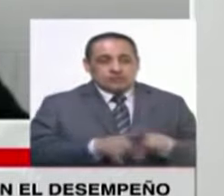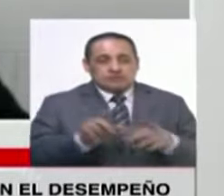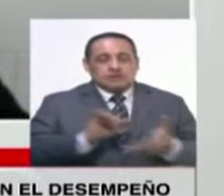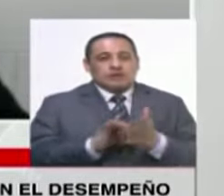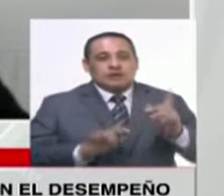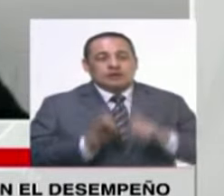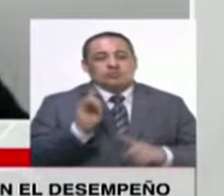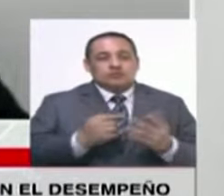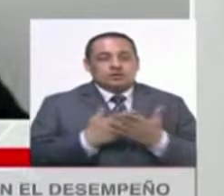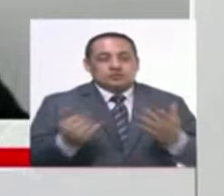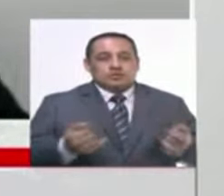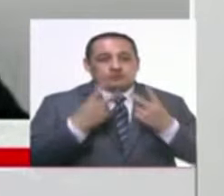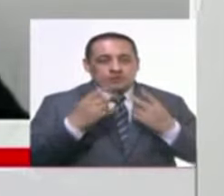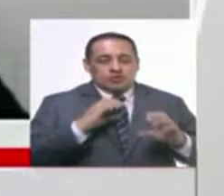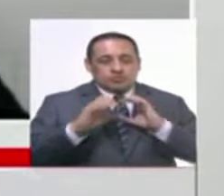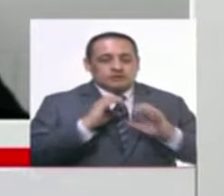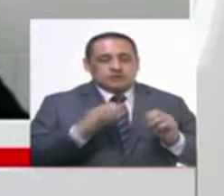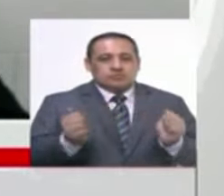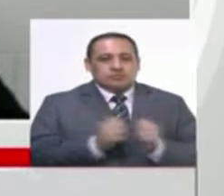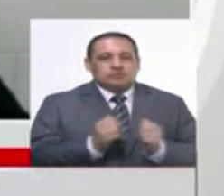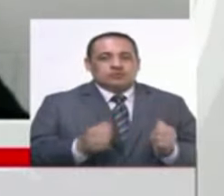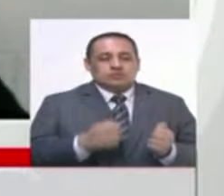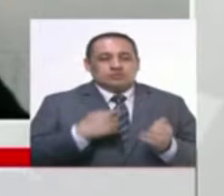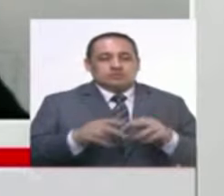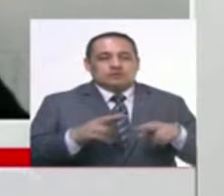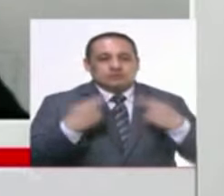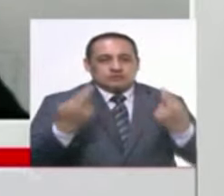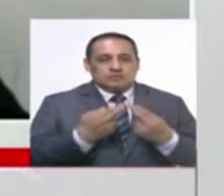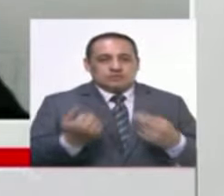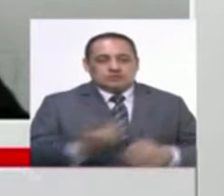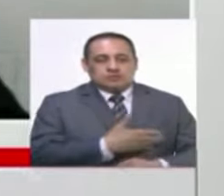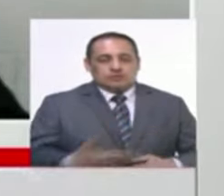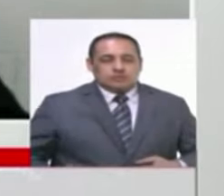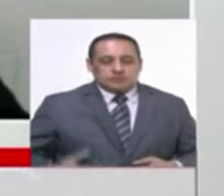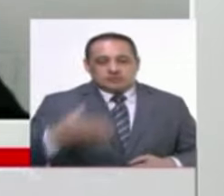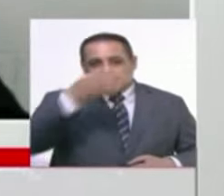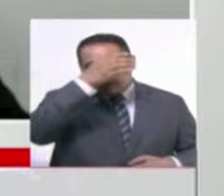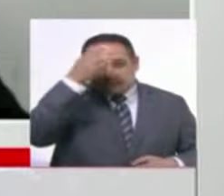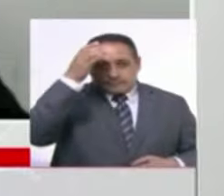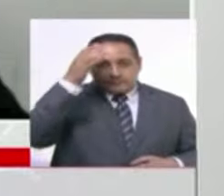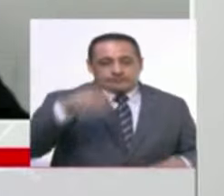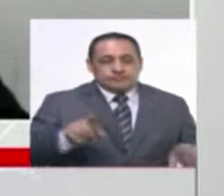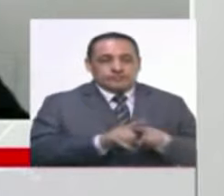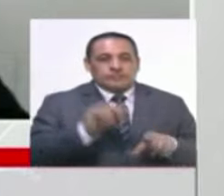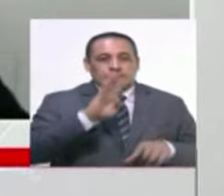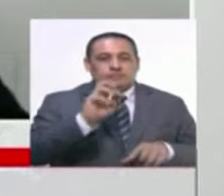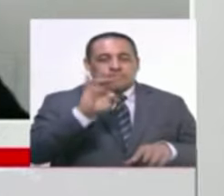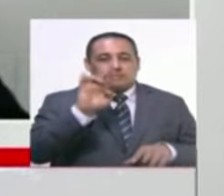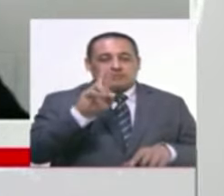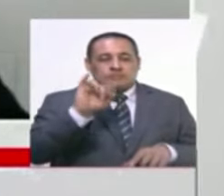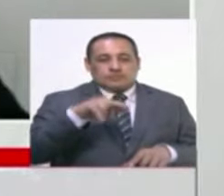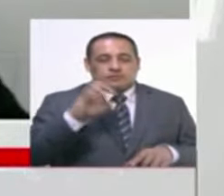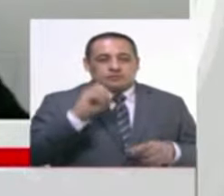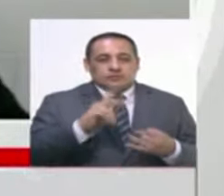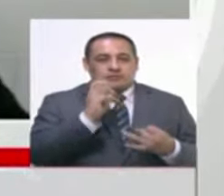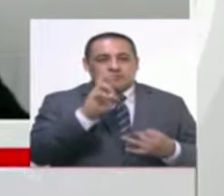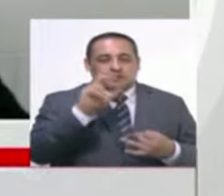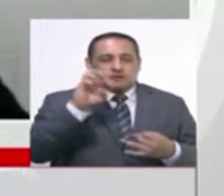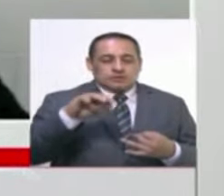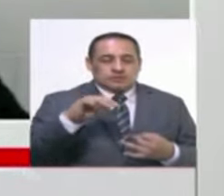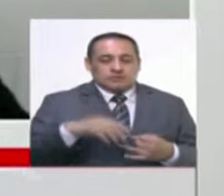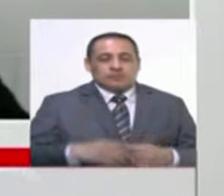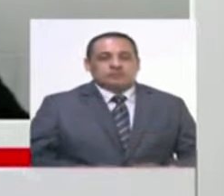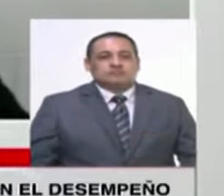algunas oportunidades habría conversado con, se habría reunido con el presidente Castillo y Bruno Pacheco, Carelín y Silva